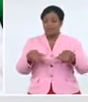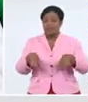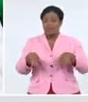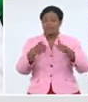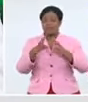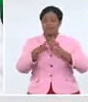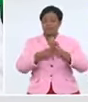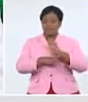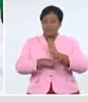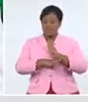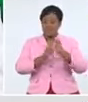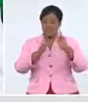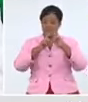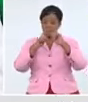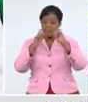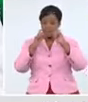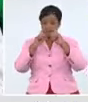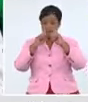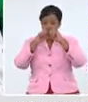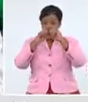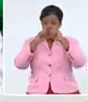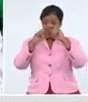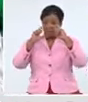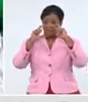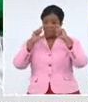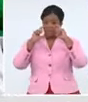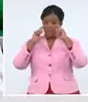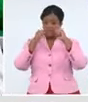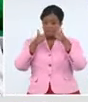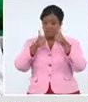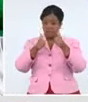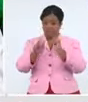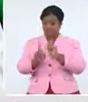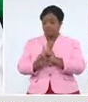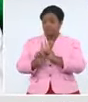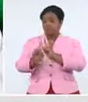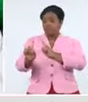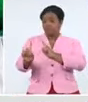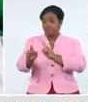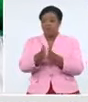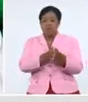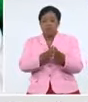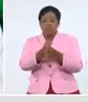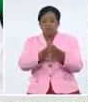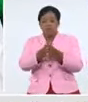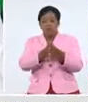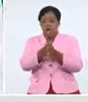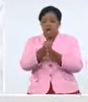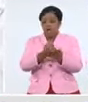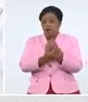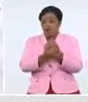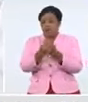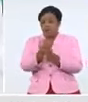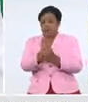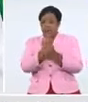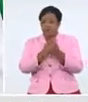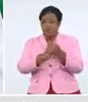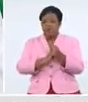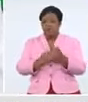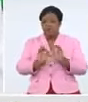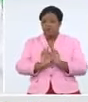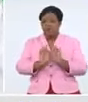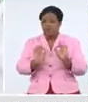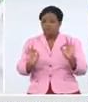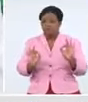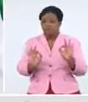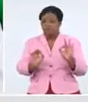establecidas, el uso del nasobuco, el lavado frecuente de las manos, siempre que sea posible, el